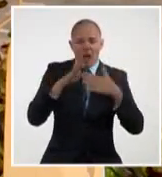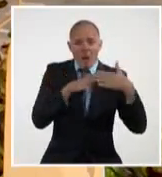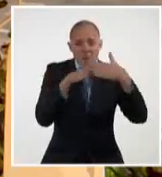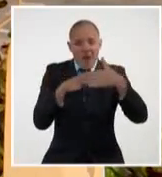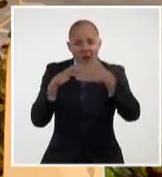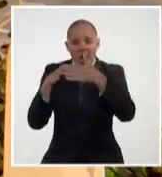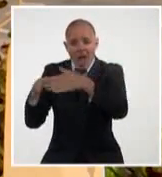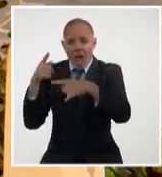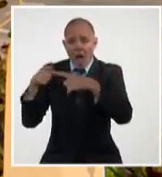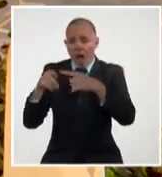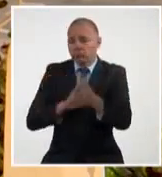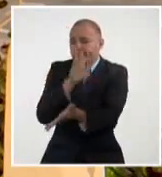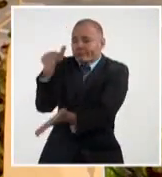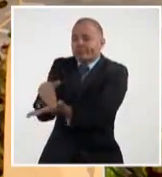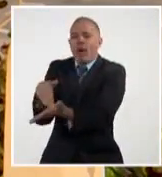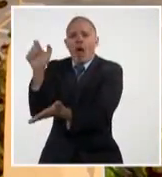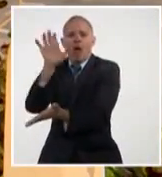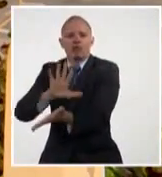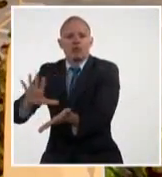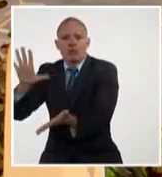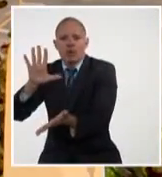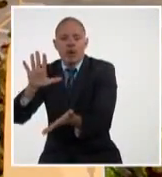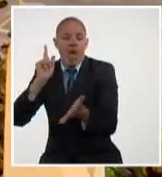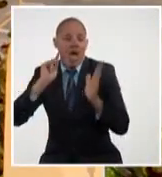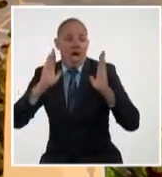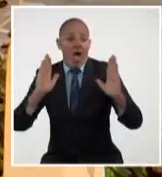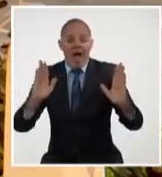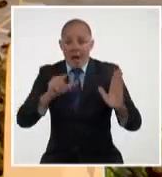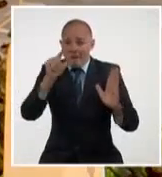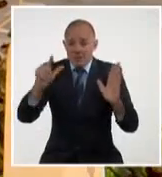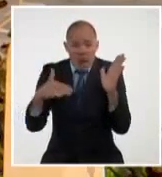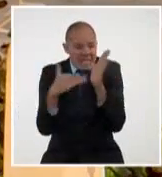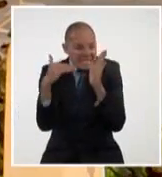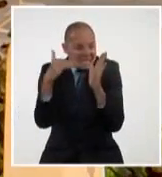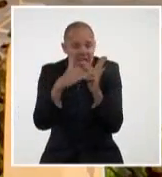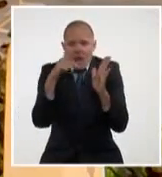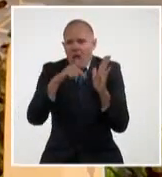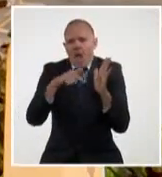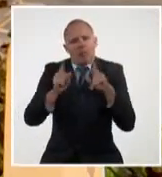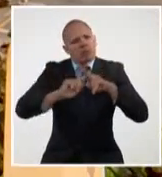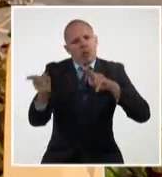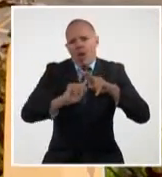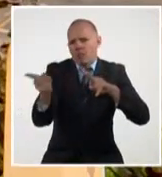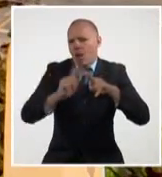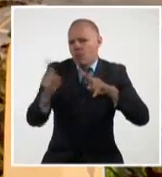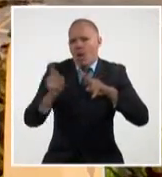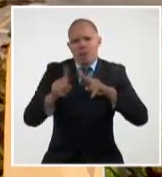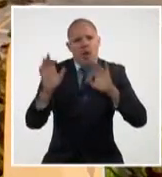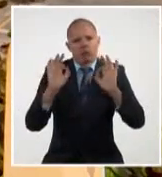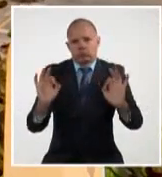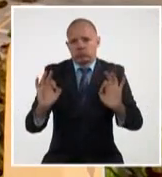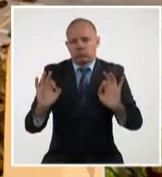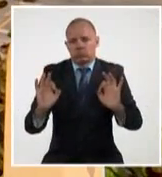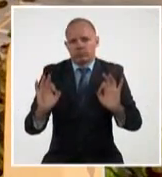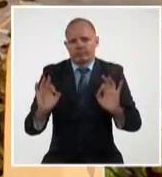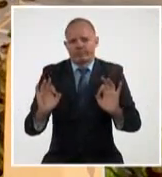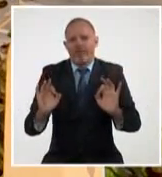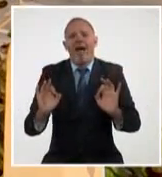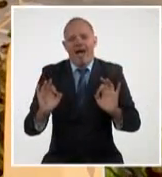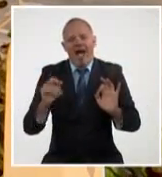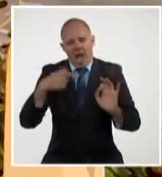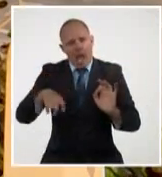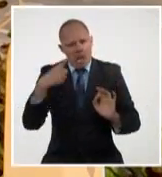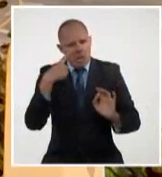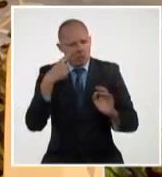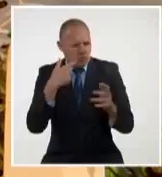las cifras más alarmantes del último lustro, según datos de la Oficina Internacional para las Migraciones. De eso y más versa